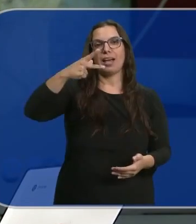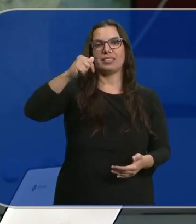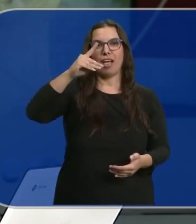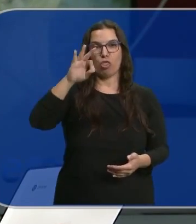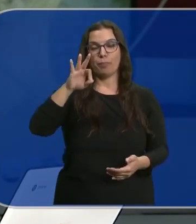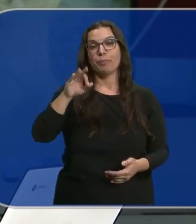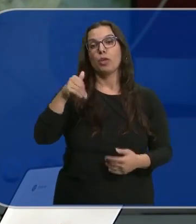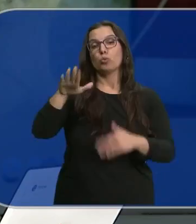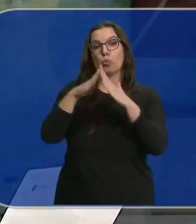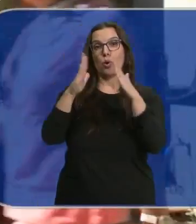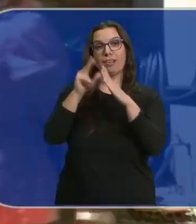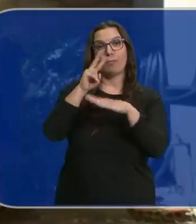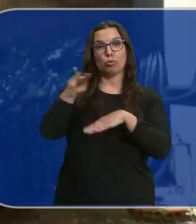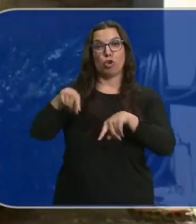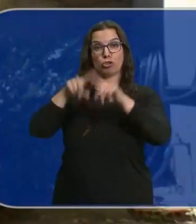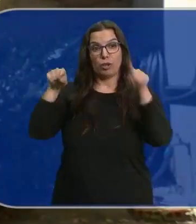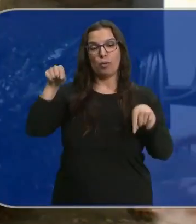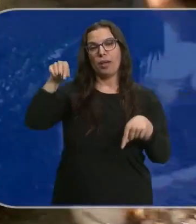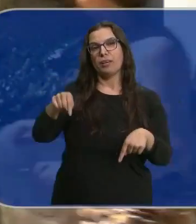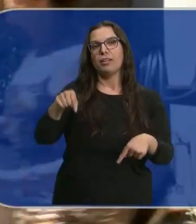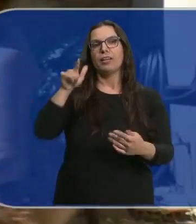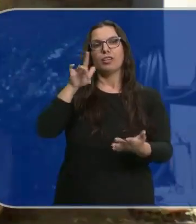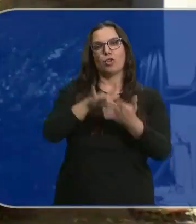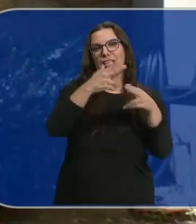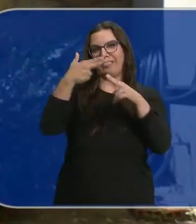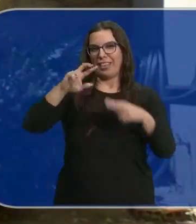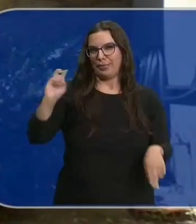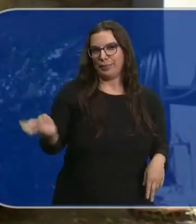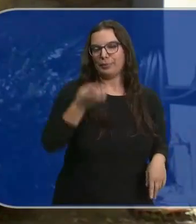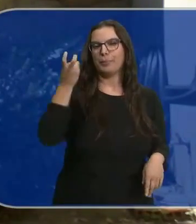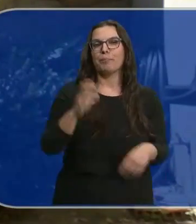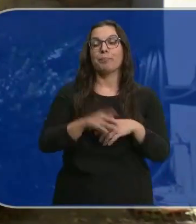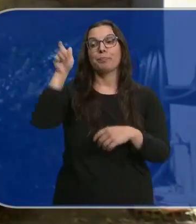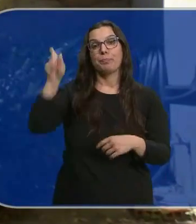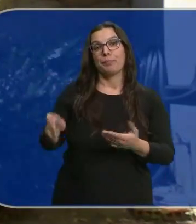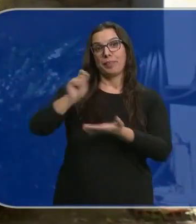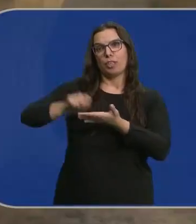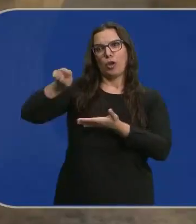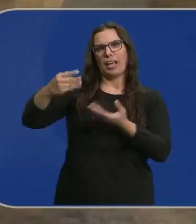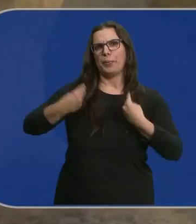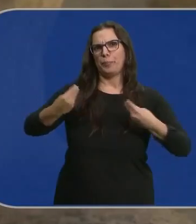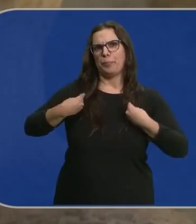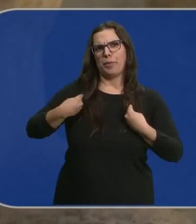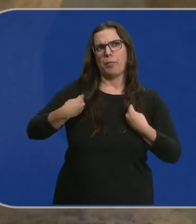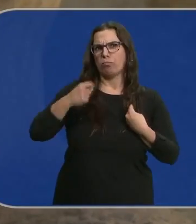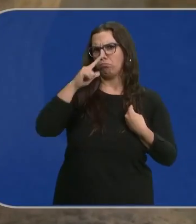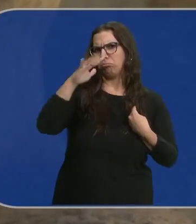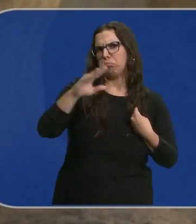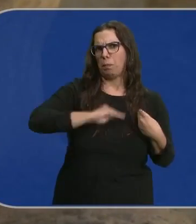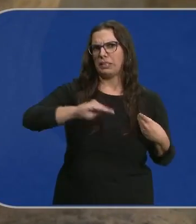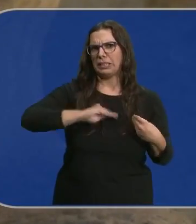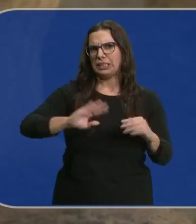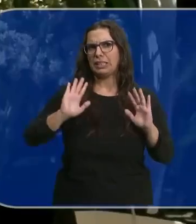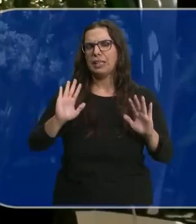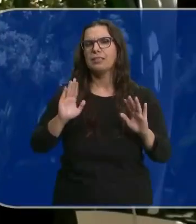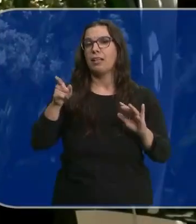Machado. En su casa museo de Segovia se celebra con varias actividades. El escritor habitó en esta ciudad varias décadas de su